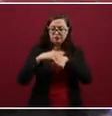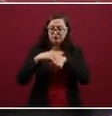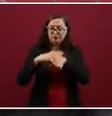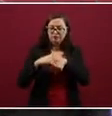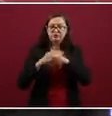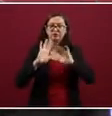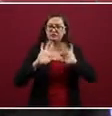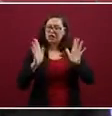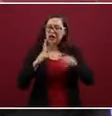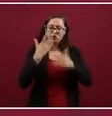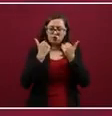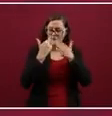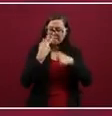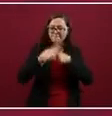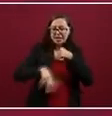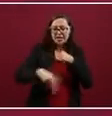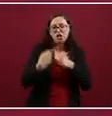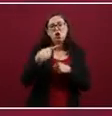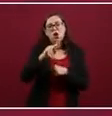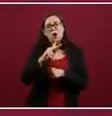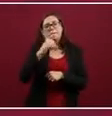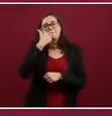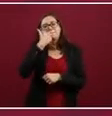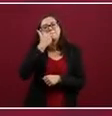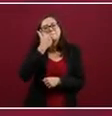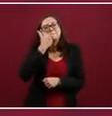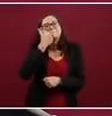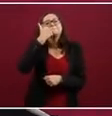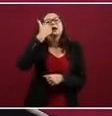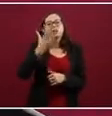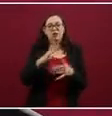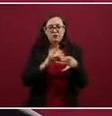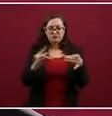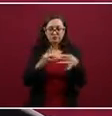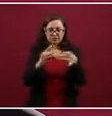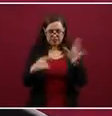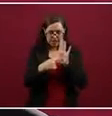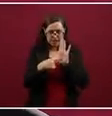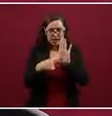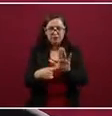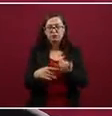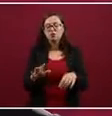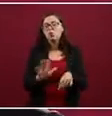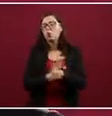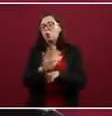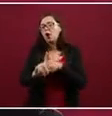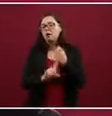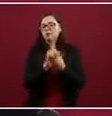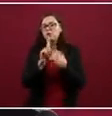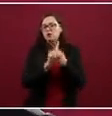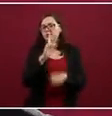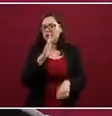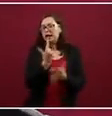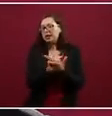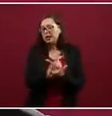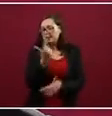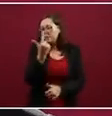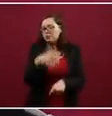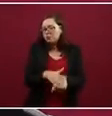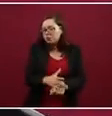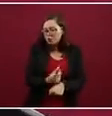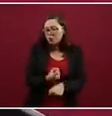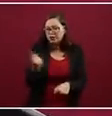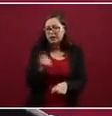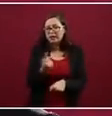peligro, pero el tema de las tarifas, ¿qué implica para México? ¿O por qué es tan importante